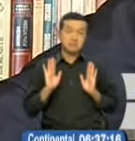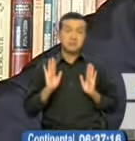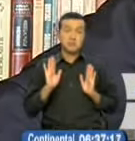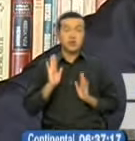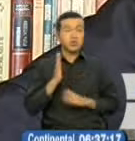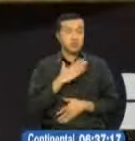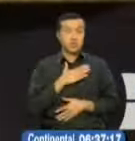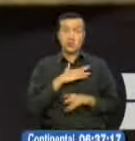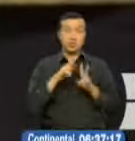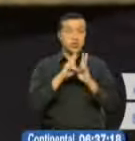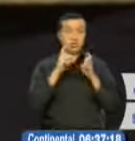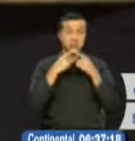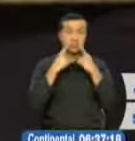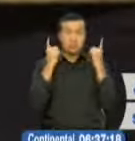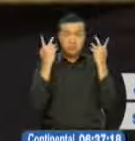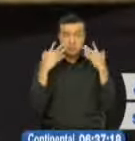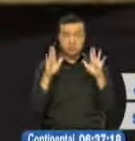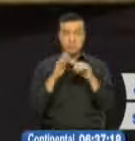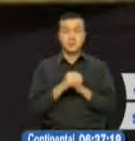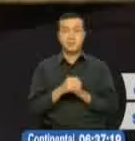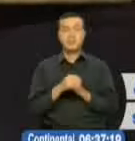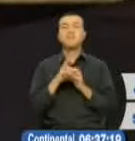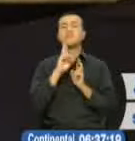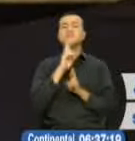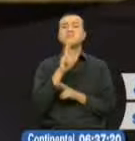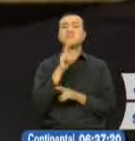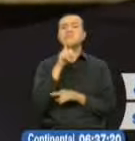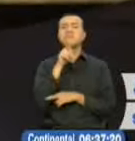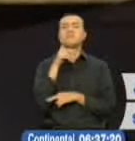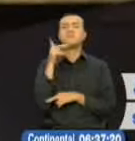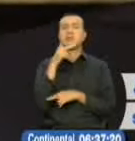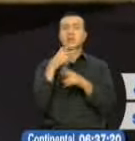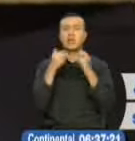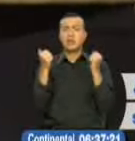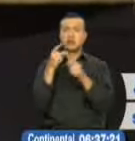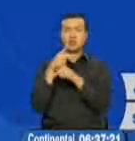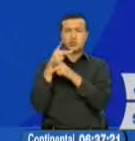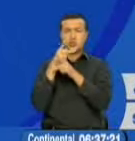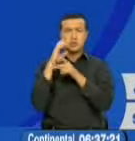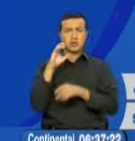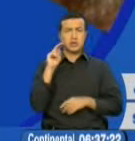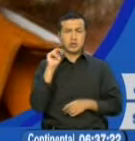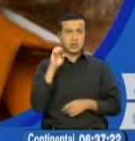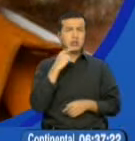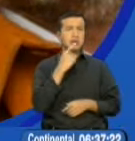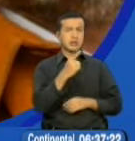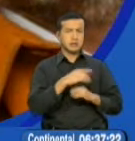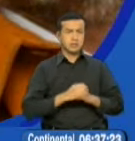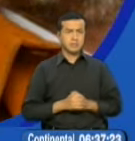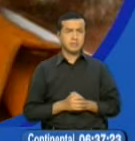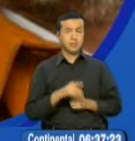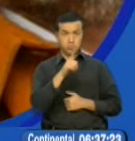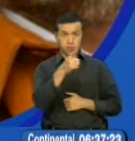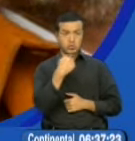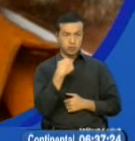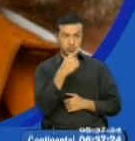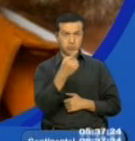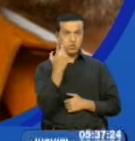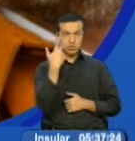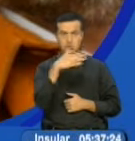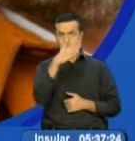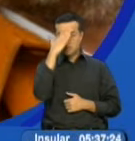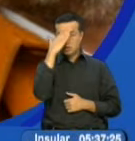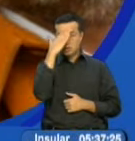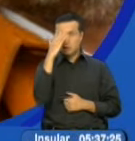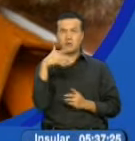en su contenido. Lo que dijo Acosta con la respectiva respuesta de Camacho, ex consejero del CNE, fue lo siguiente. Tú y yo sabemos qué